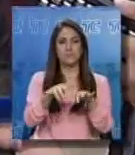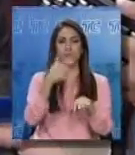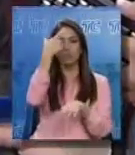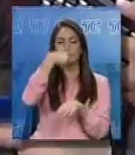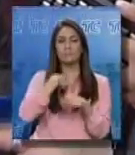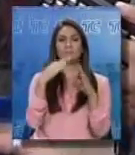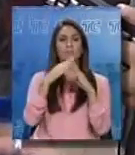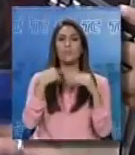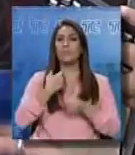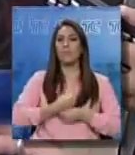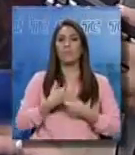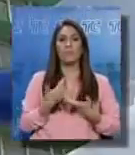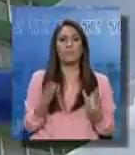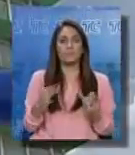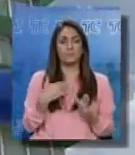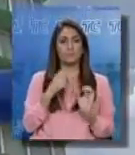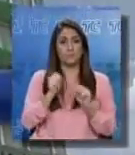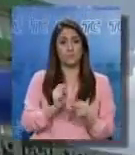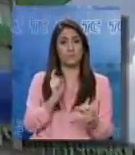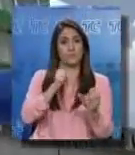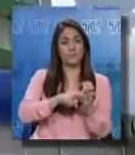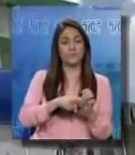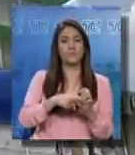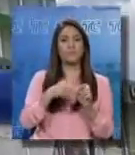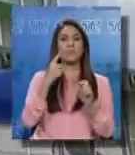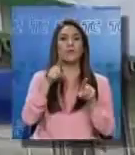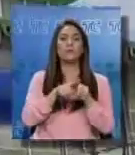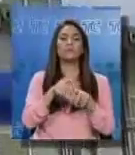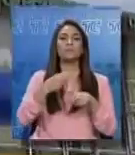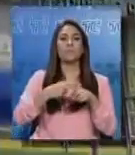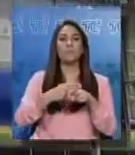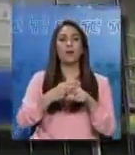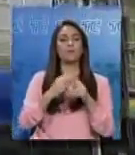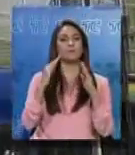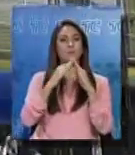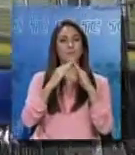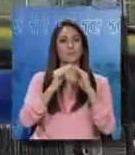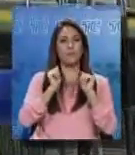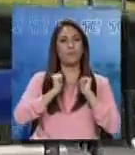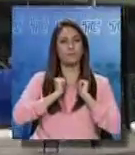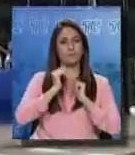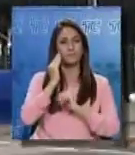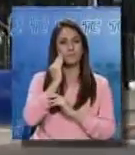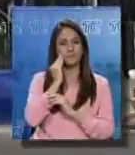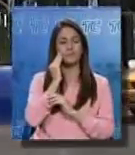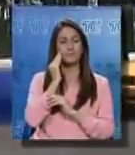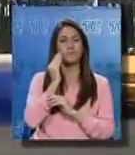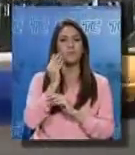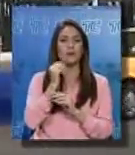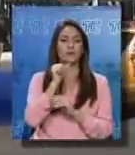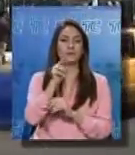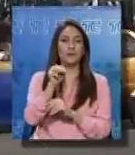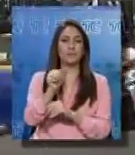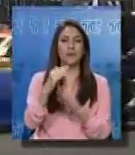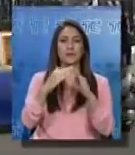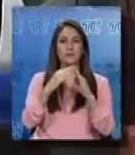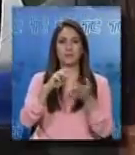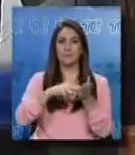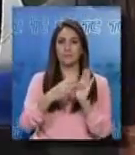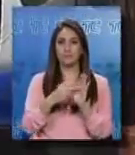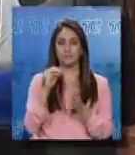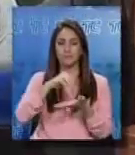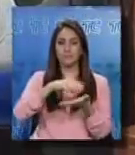está completamente terminado. El proyecto arrancará en los próximos días. Cecilia Baca Jones, ministra coordinadora de Desarrollo